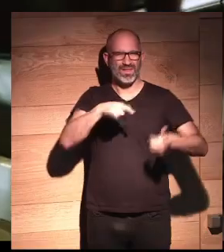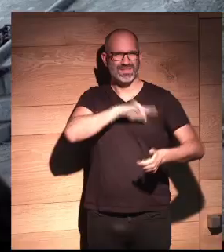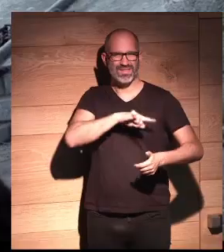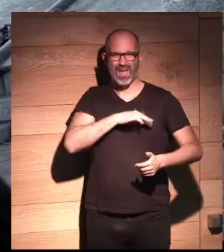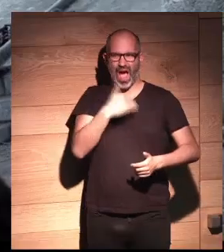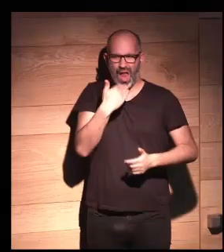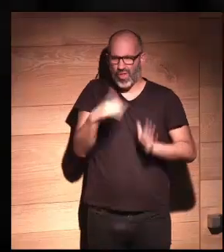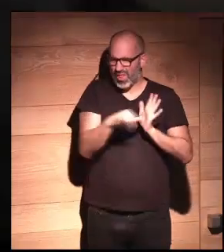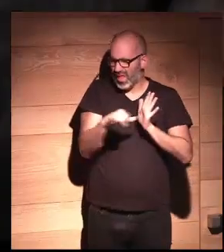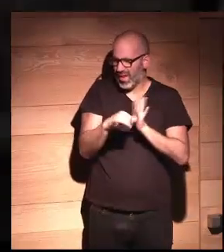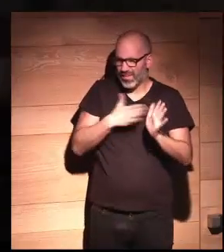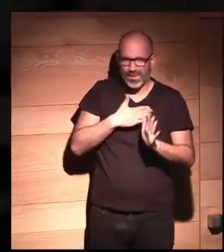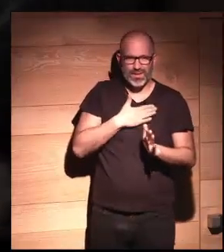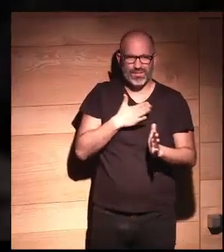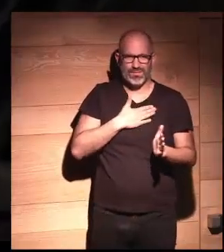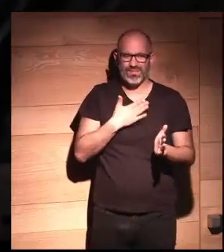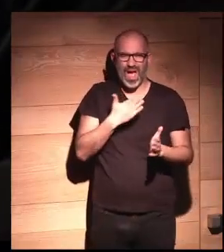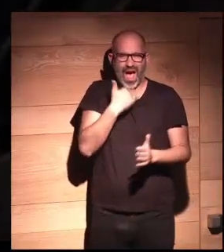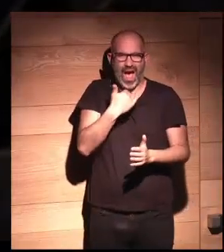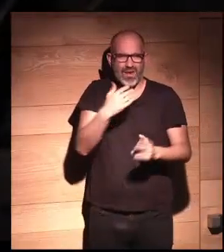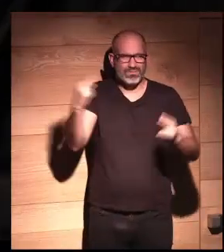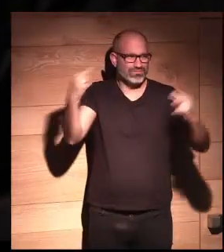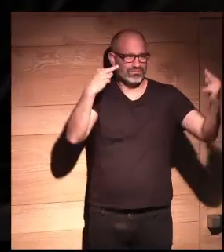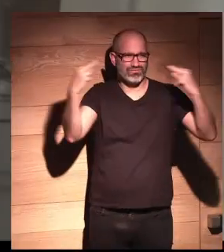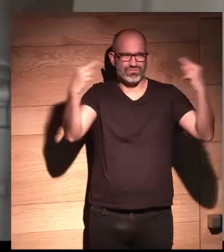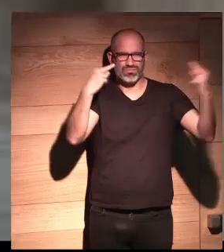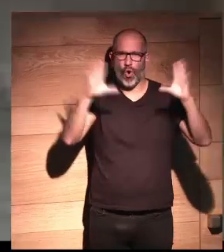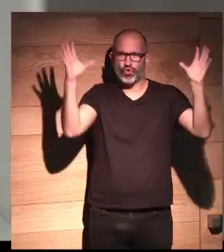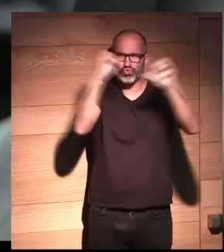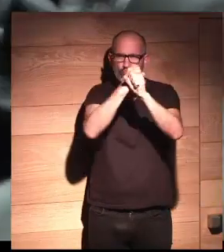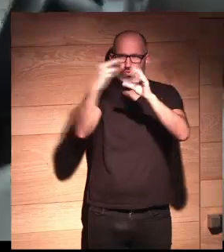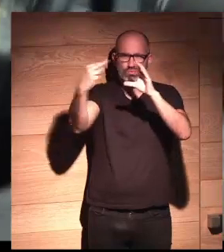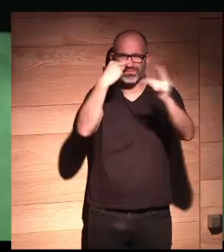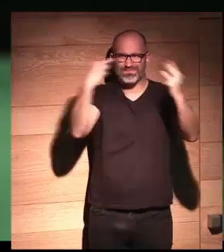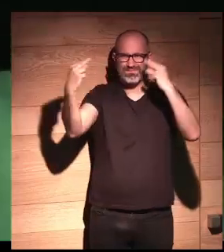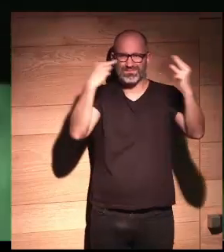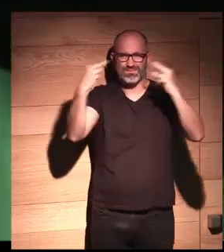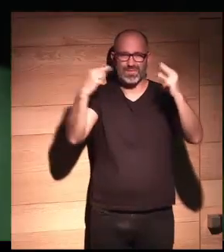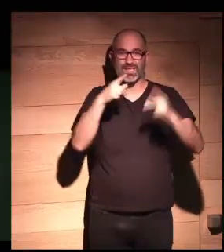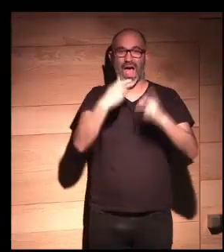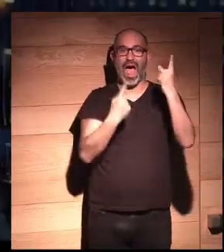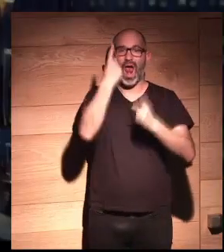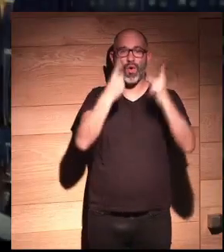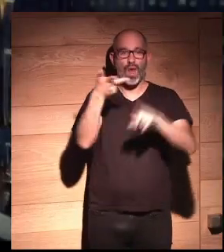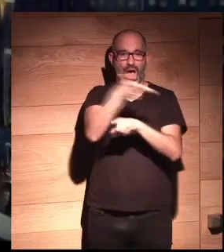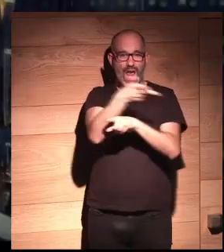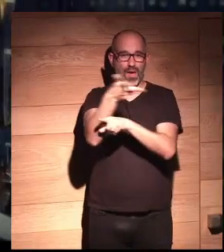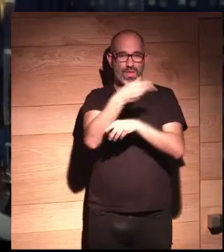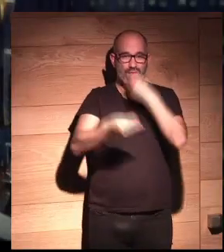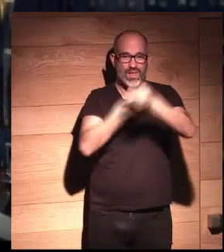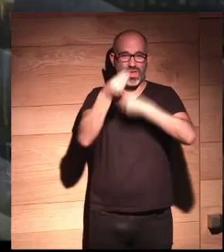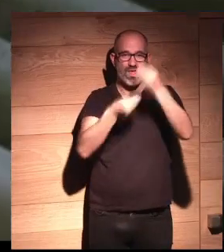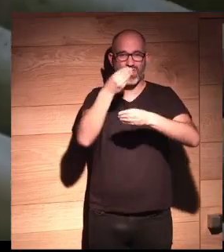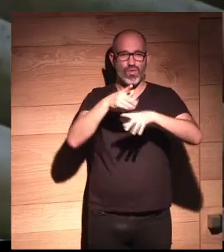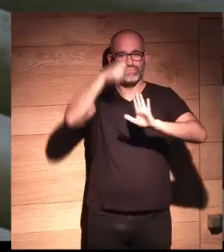que había algo a mi alrededor, como si me observara desde la oscuridad. Estas son algunas de las grabaciones que hizo David siguiendo